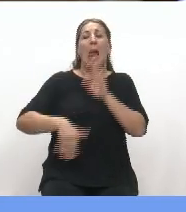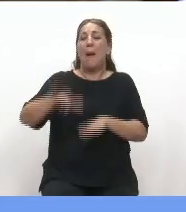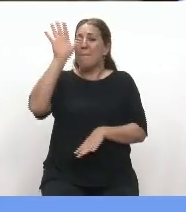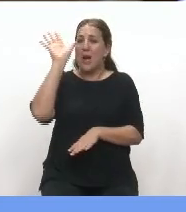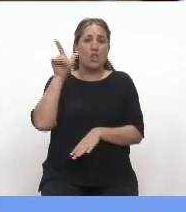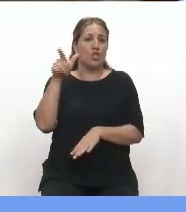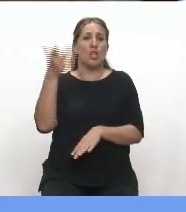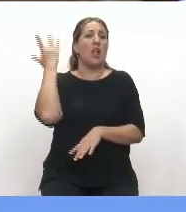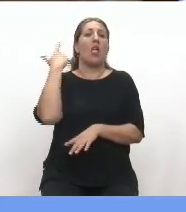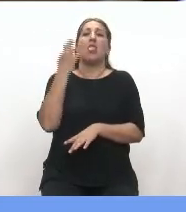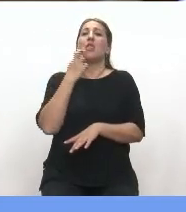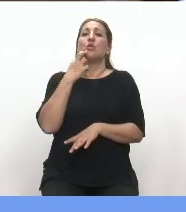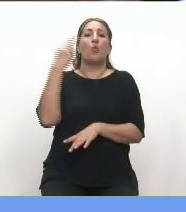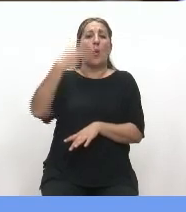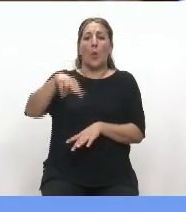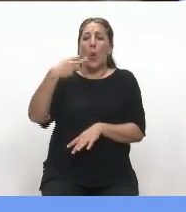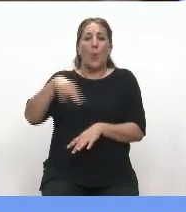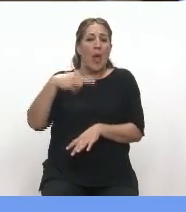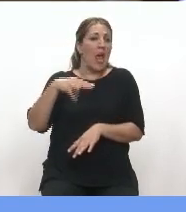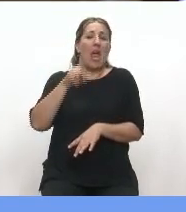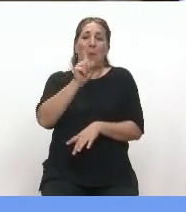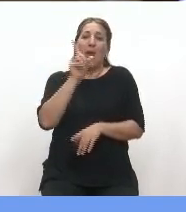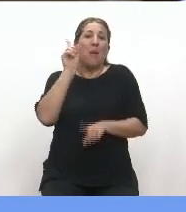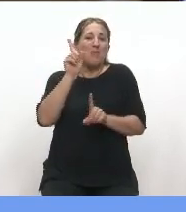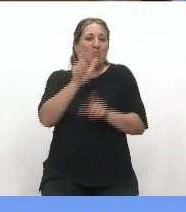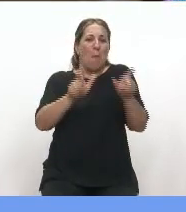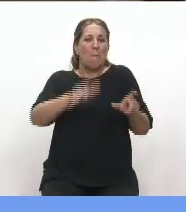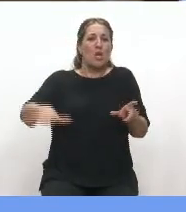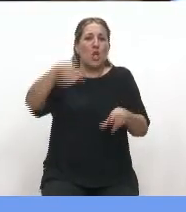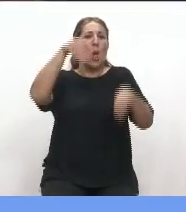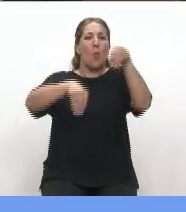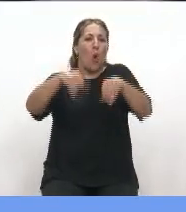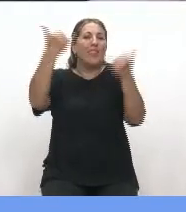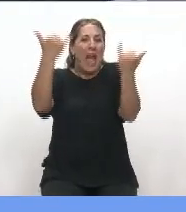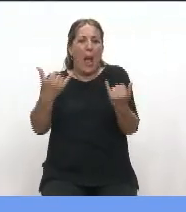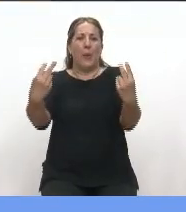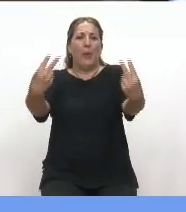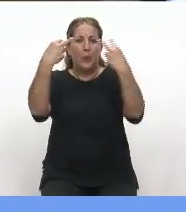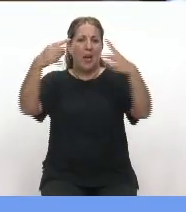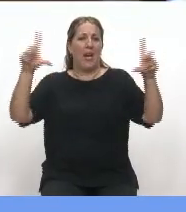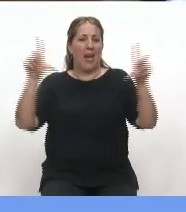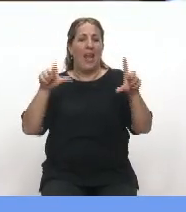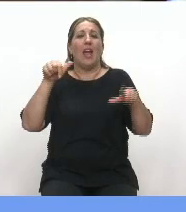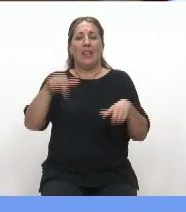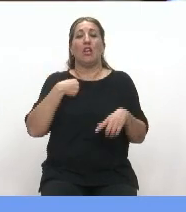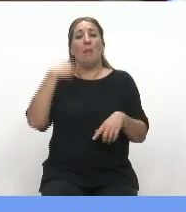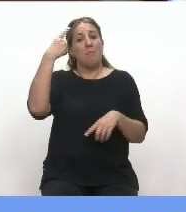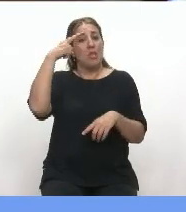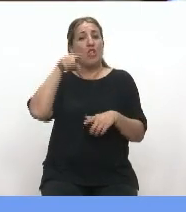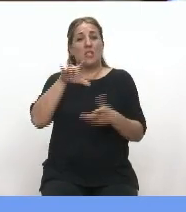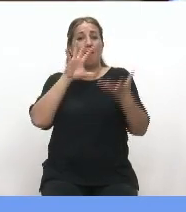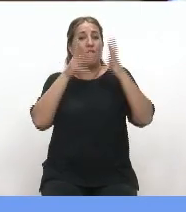el 19 de noviembre que así nos exige y así nos está mirando. Y creo que desde ese punto de vista